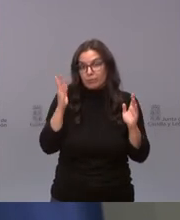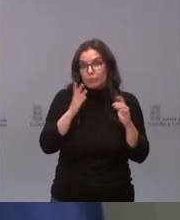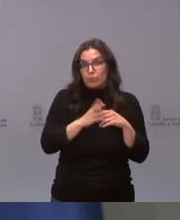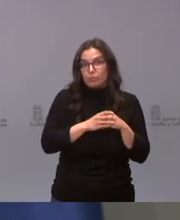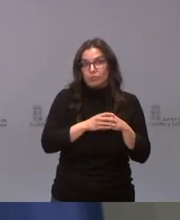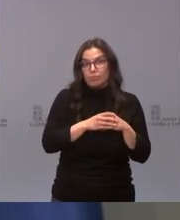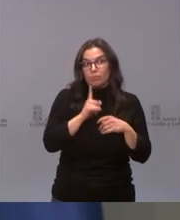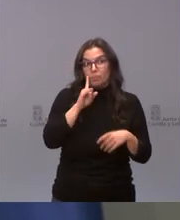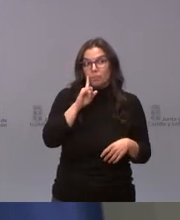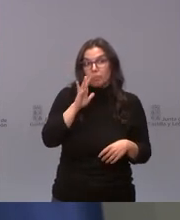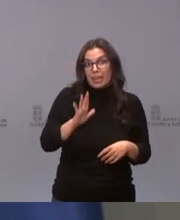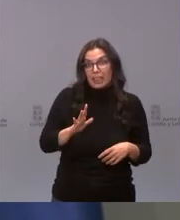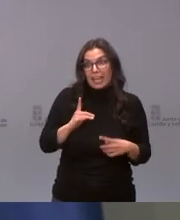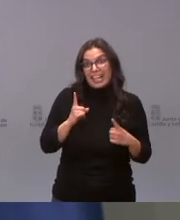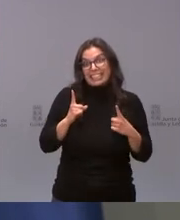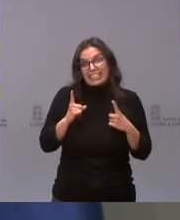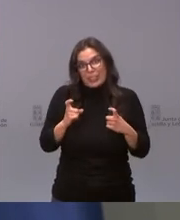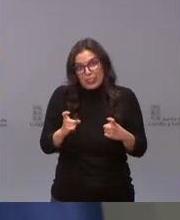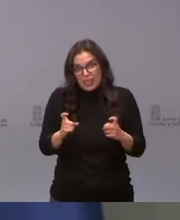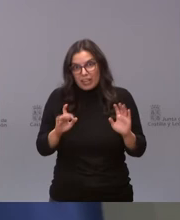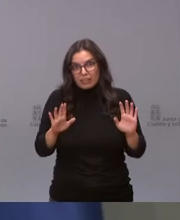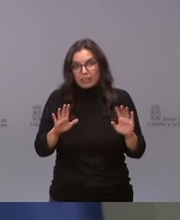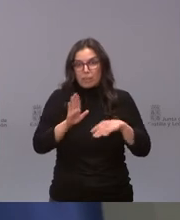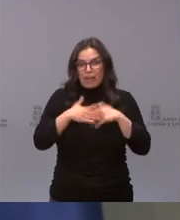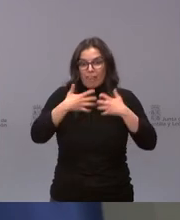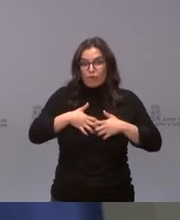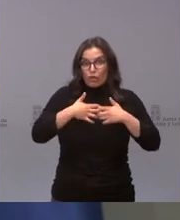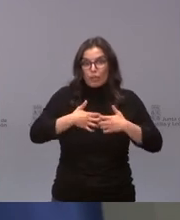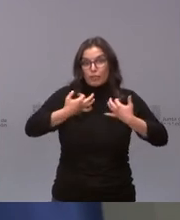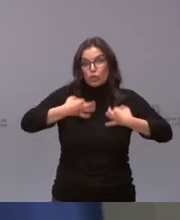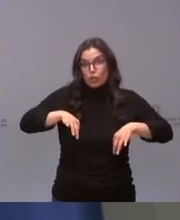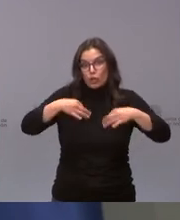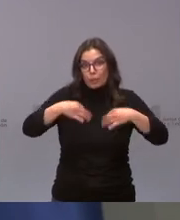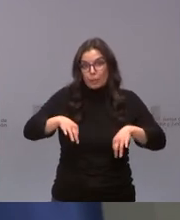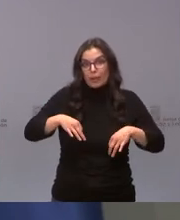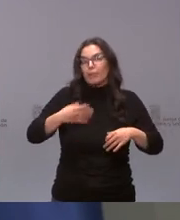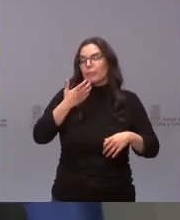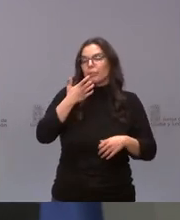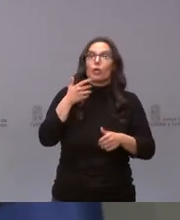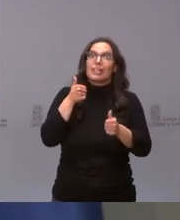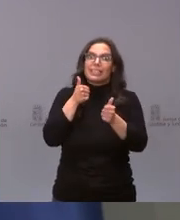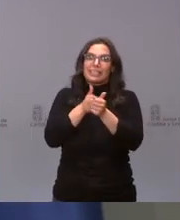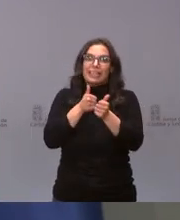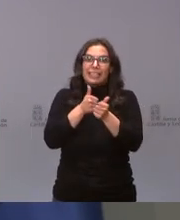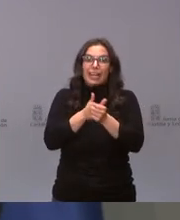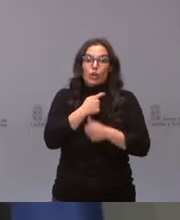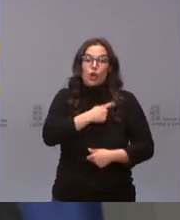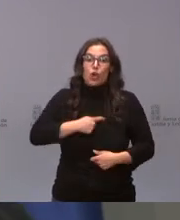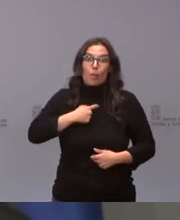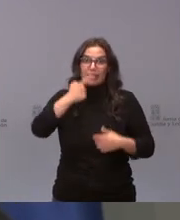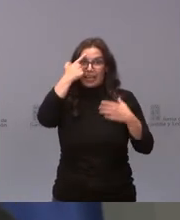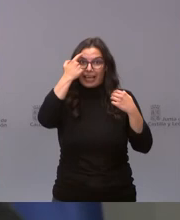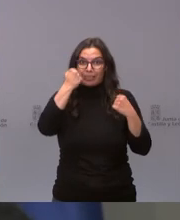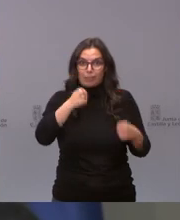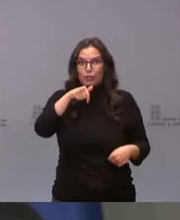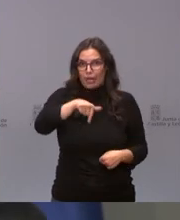que parece esencial en el funcionamiento normal de la Administración que el secretario de ese comité de expertos, que sí existe